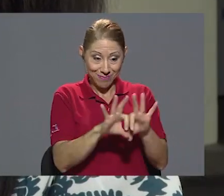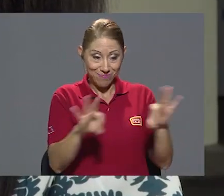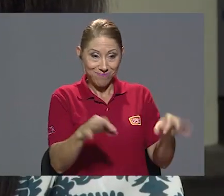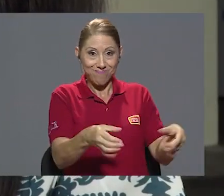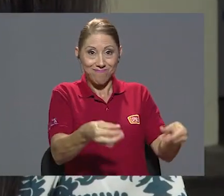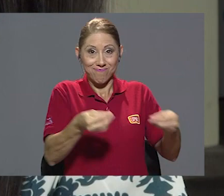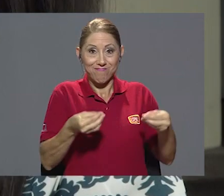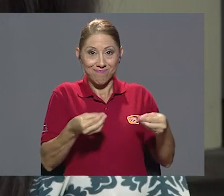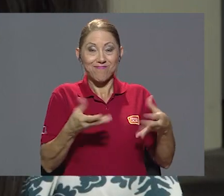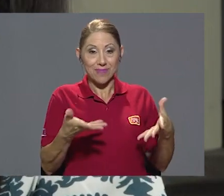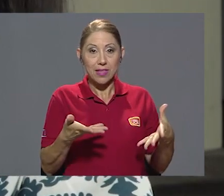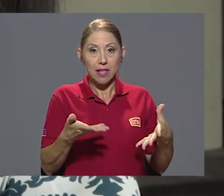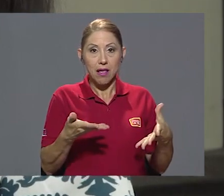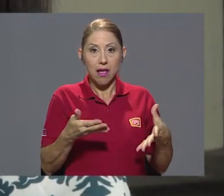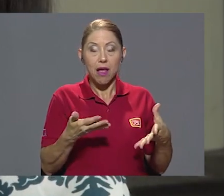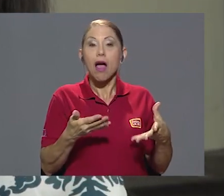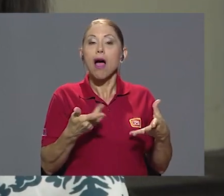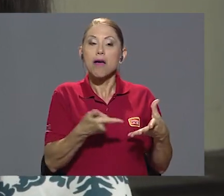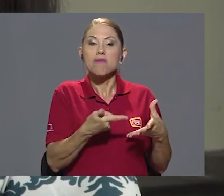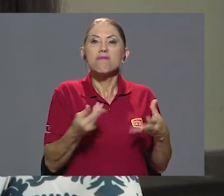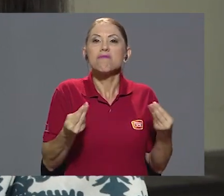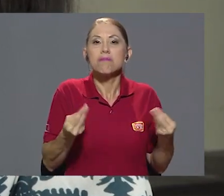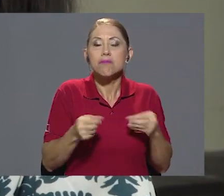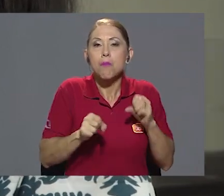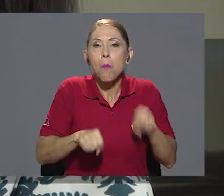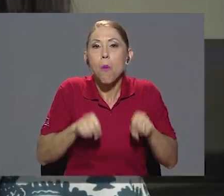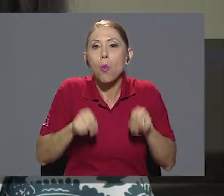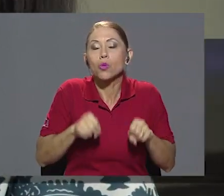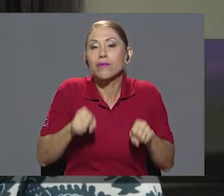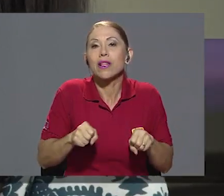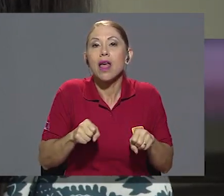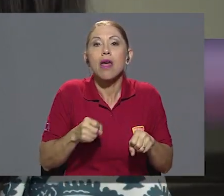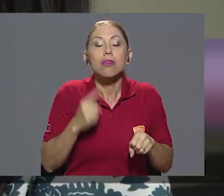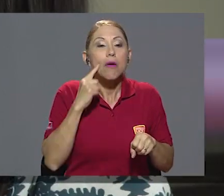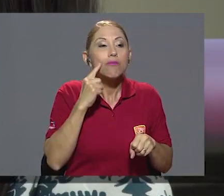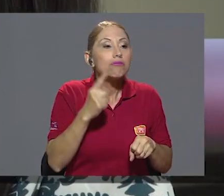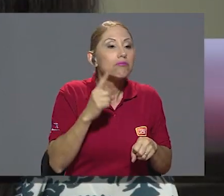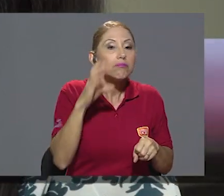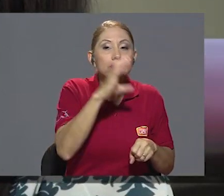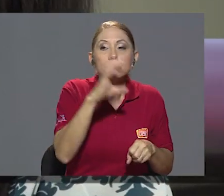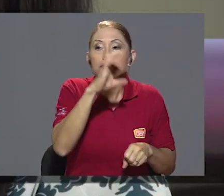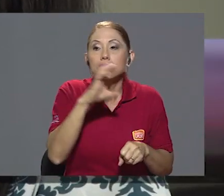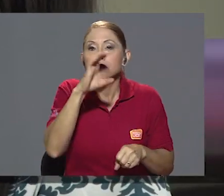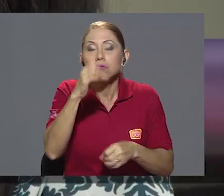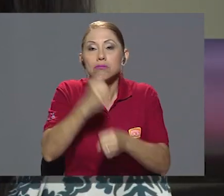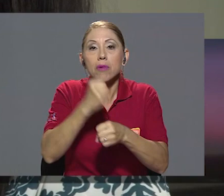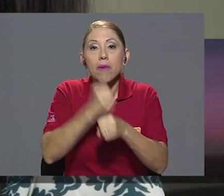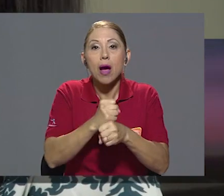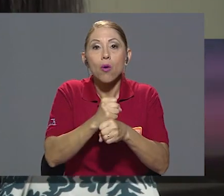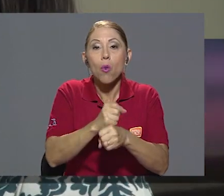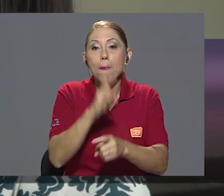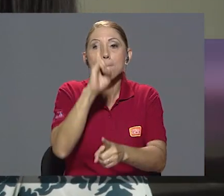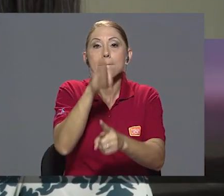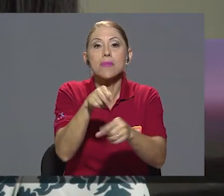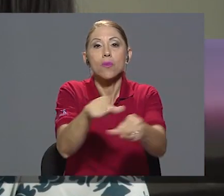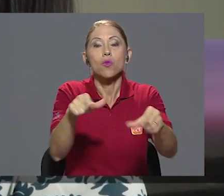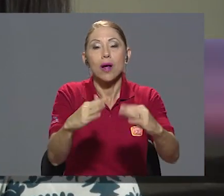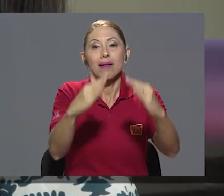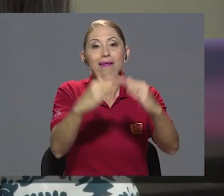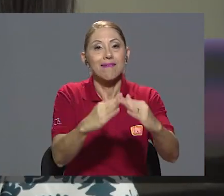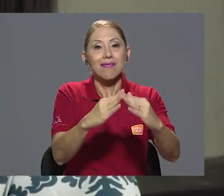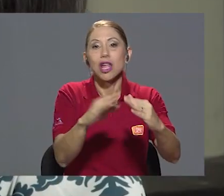contarán con las posibilidades de encontrar ofertas laborales dentro de la misma zona y no